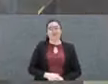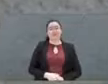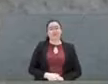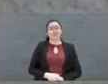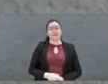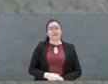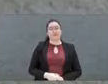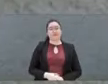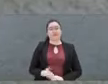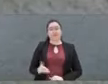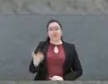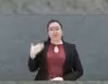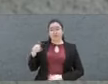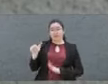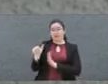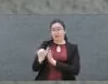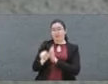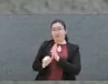Hasta el mes pasado,